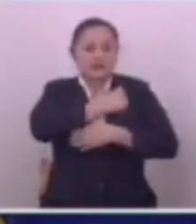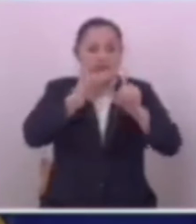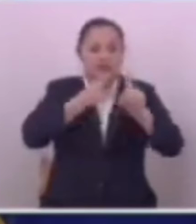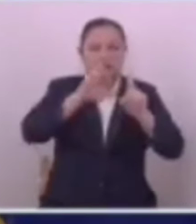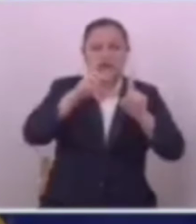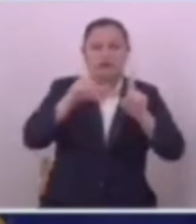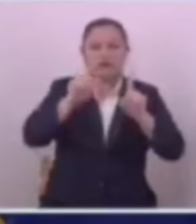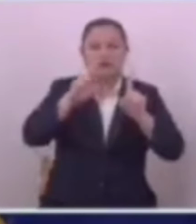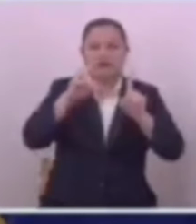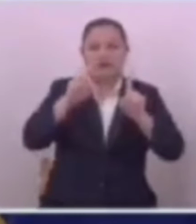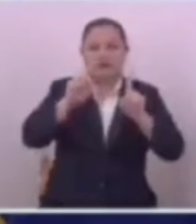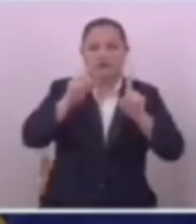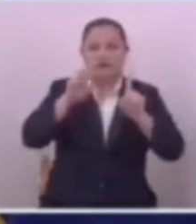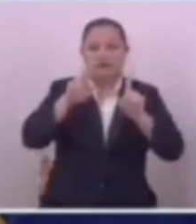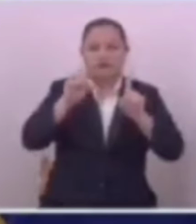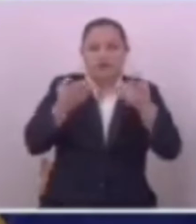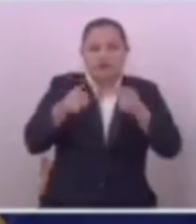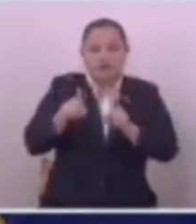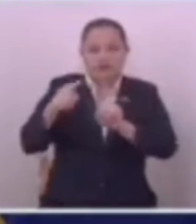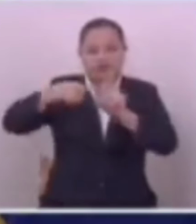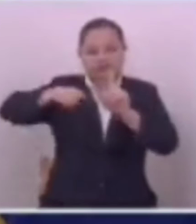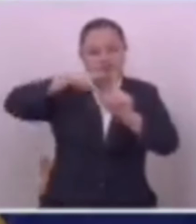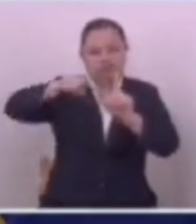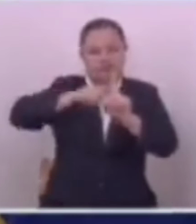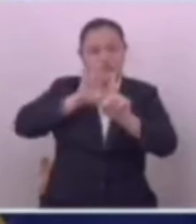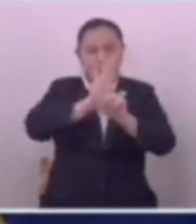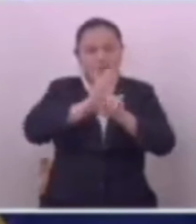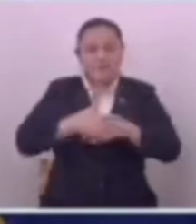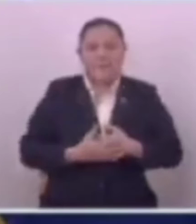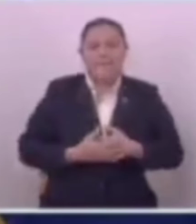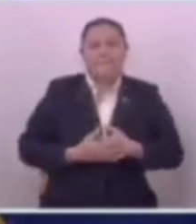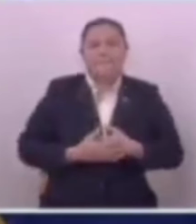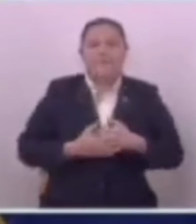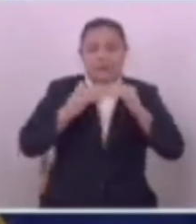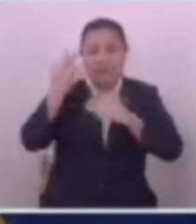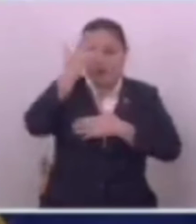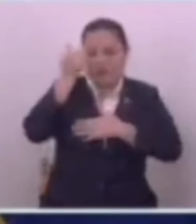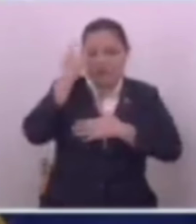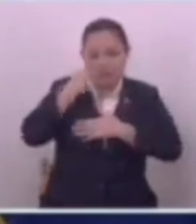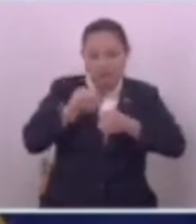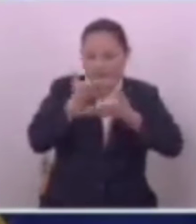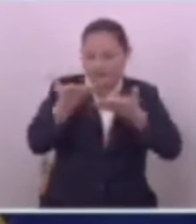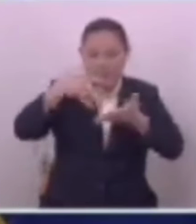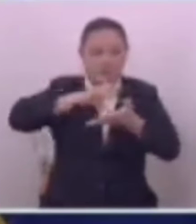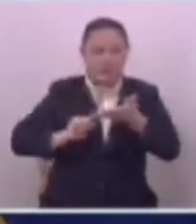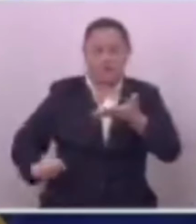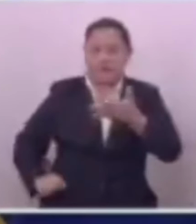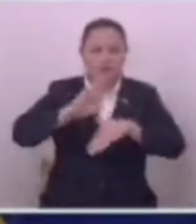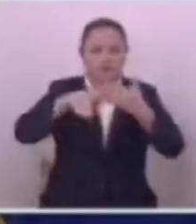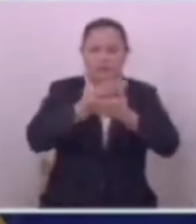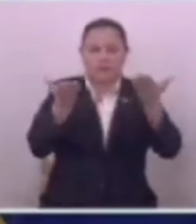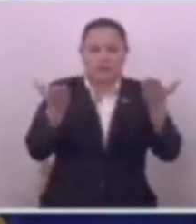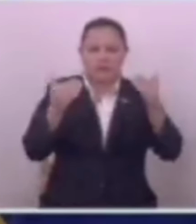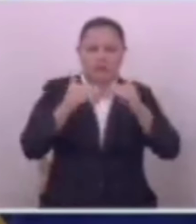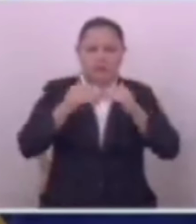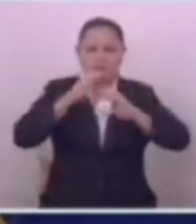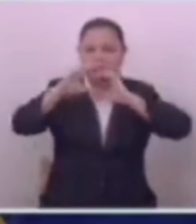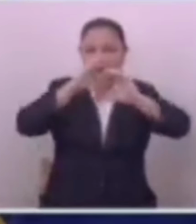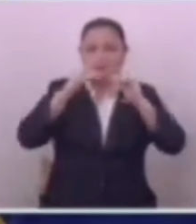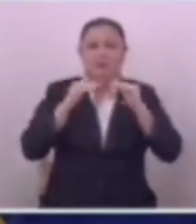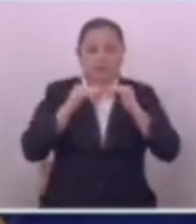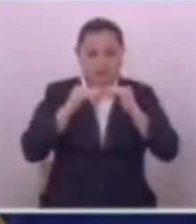señor Eric Alfredo García Salguero en los hechos que le estamos imputando. Es importante y debo recalcar ante la población y ante ustedes, señores de los